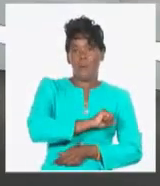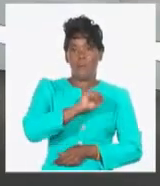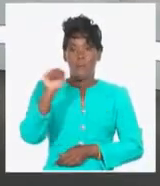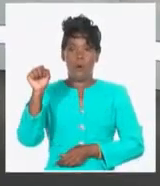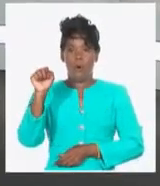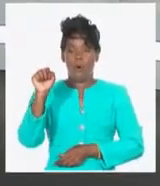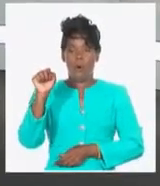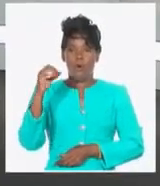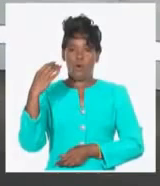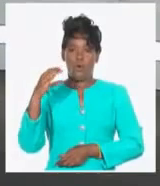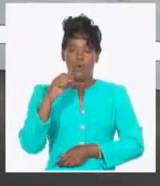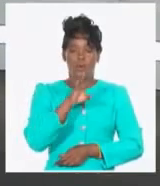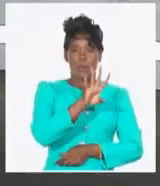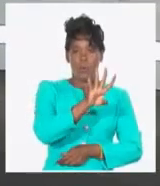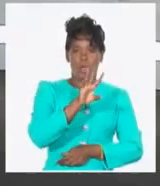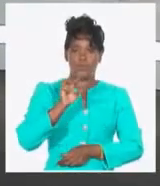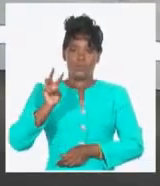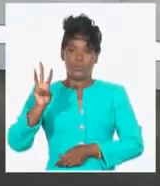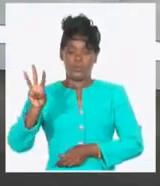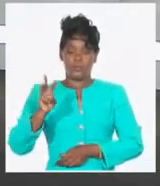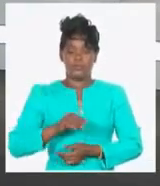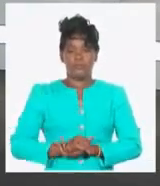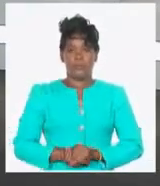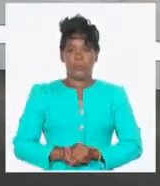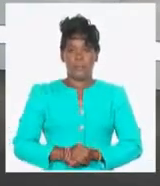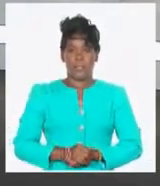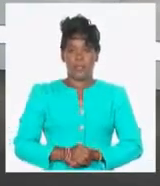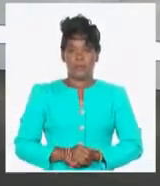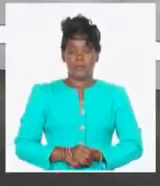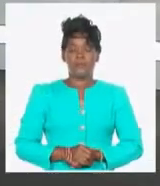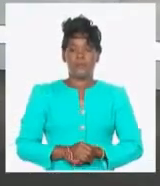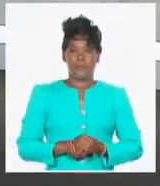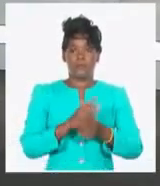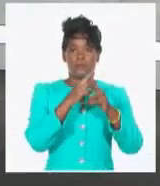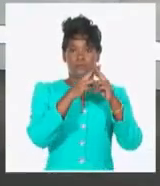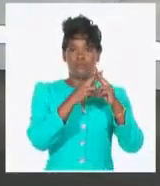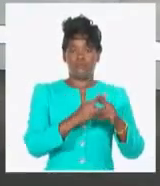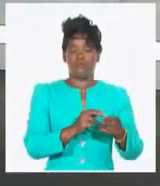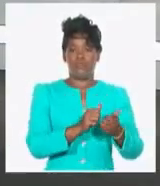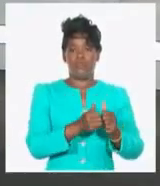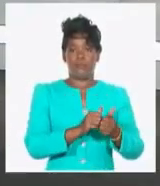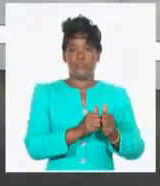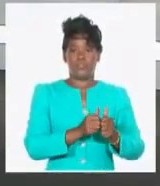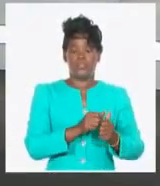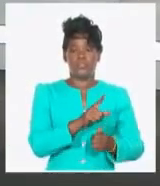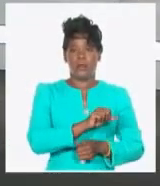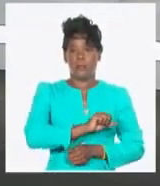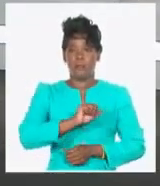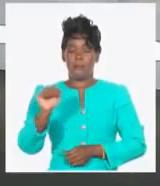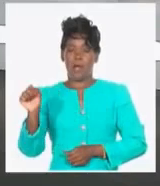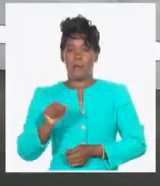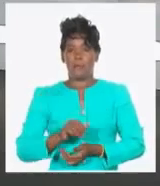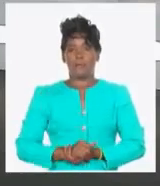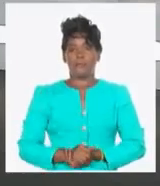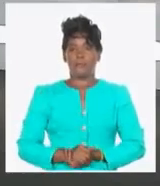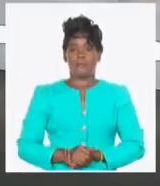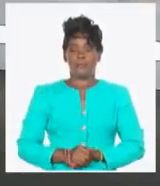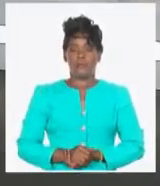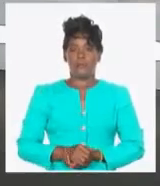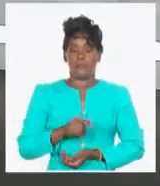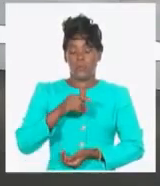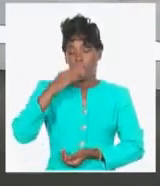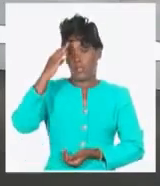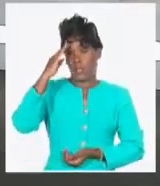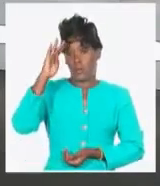4-3. Renner Rivero se llevó la victoria, mientras Fran Abel Álvarez se anotó el punto por juego salvado. Por los cubanos, Roberto Baldoquín